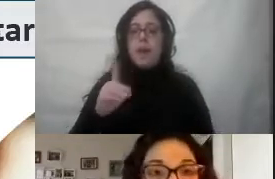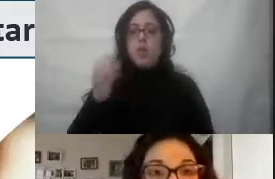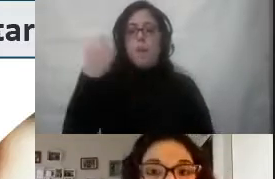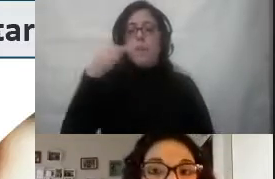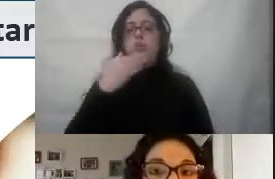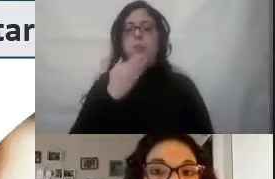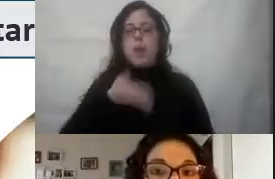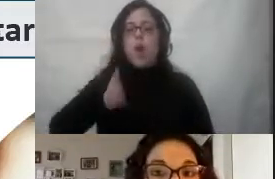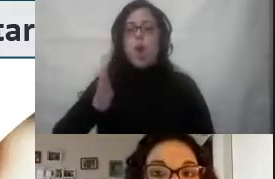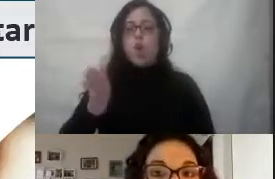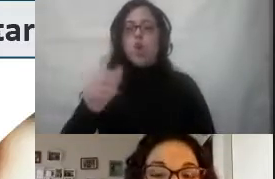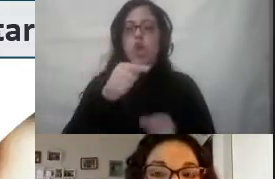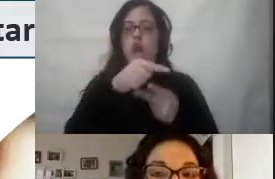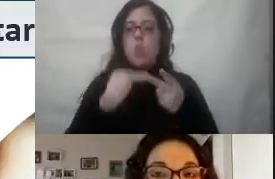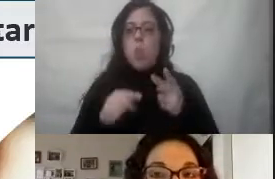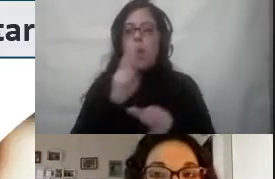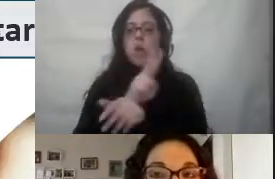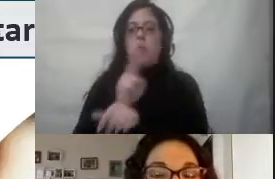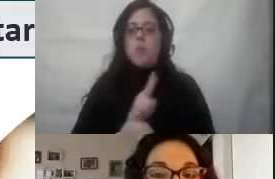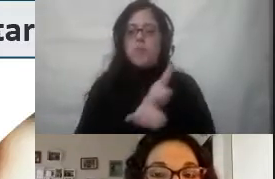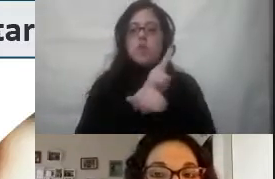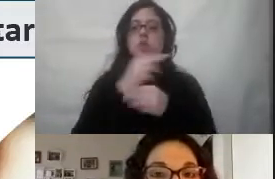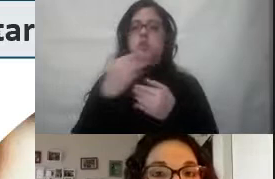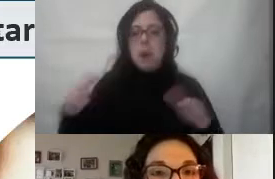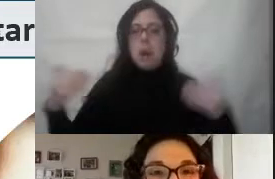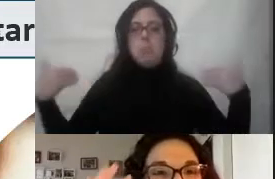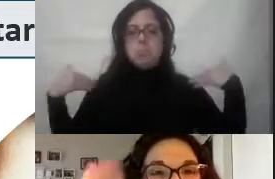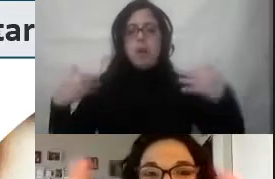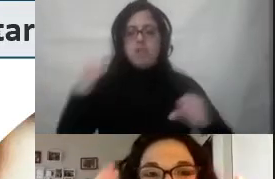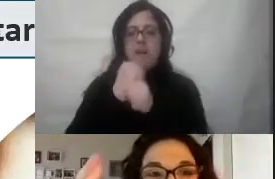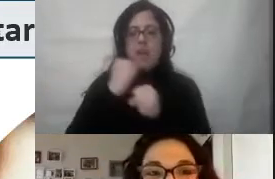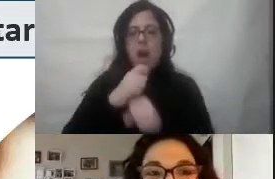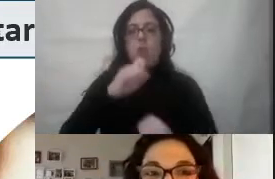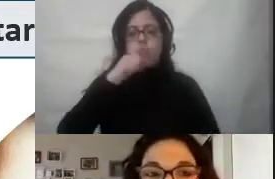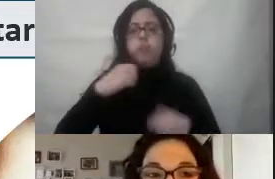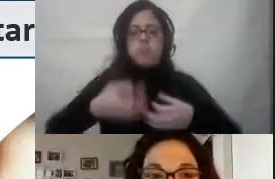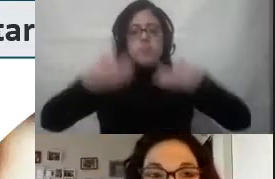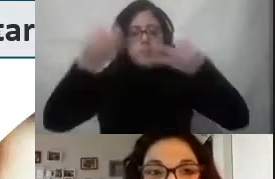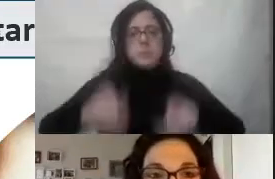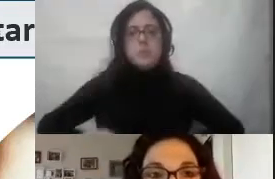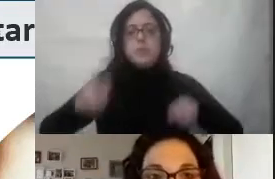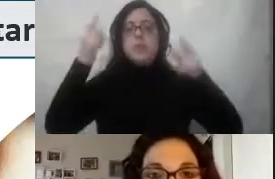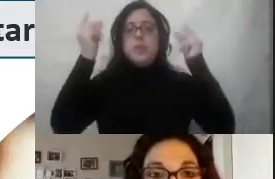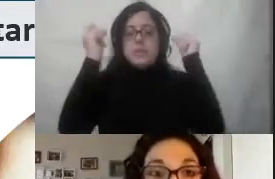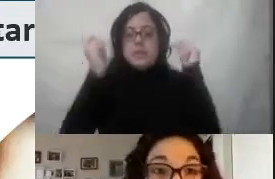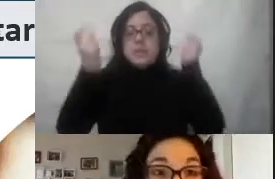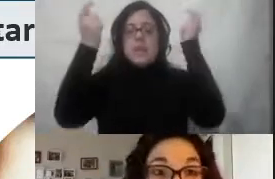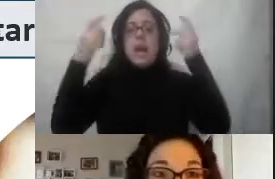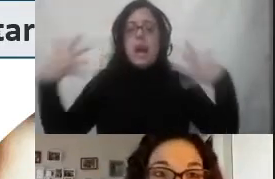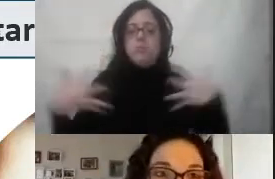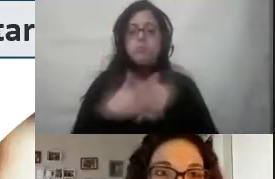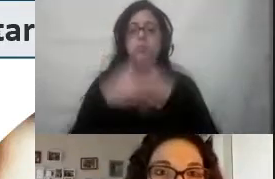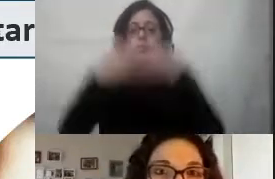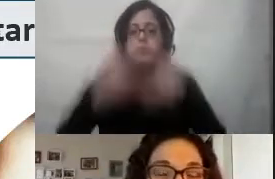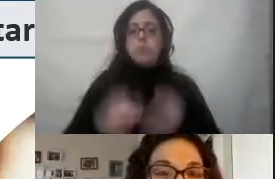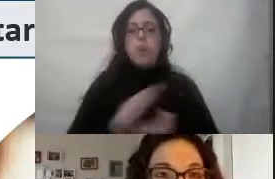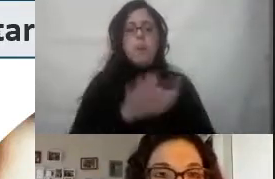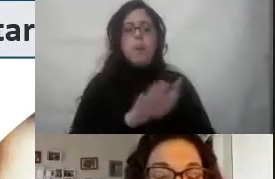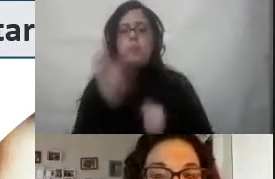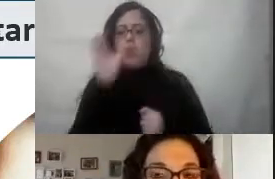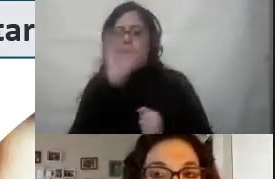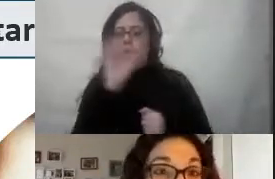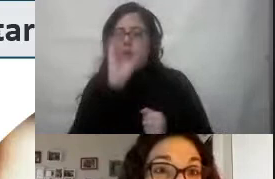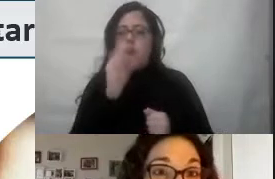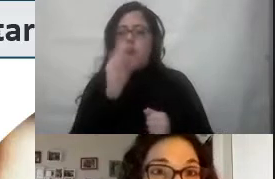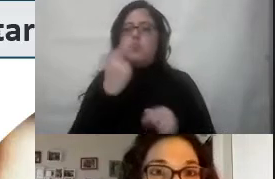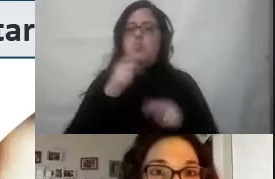continua con profesores en ejercicio, es que, bueno, esta idea parece súper coherente. Ok, levantemos problemas, es lo que en realidad